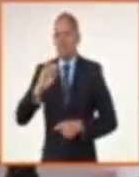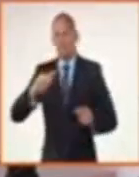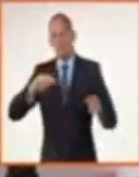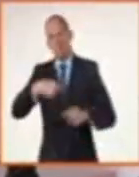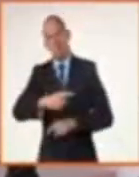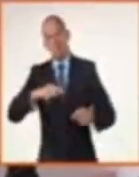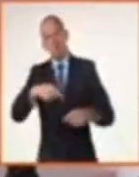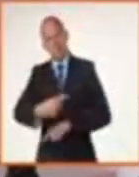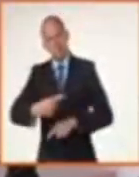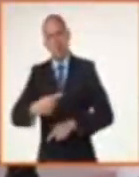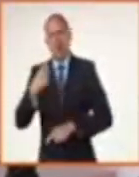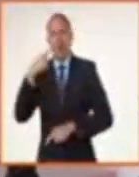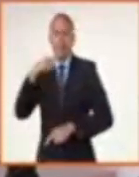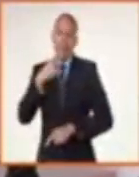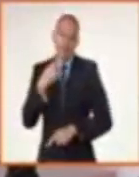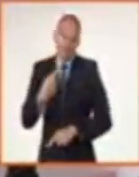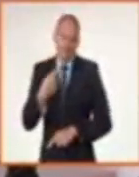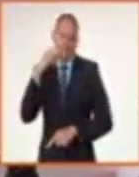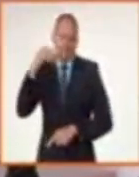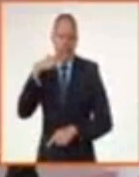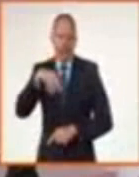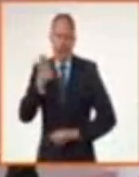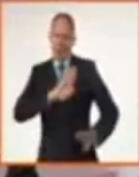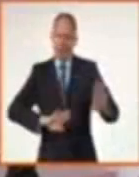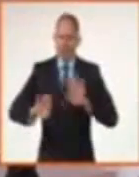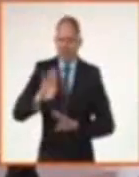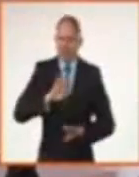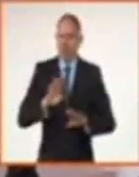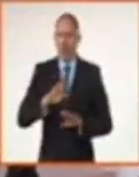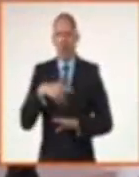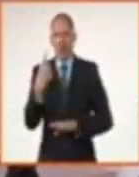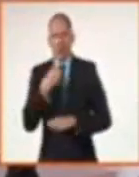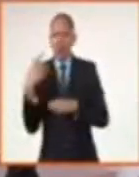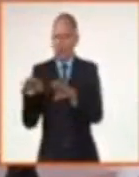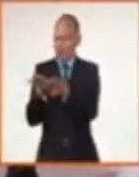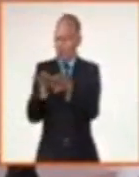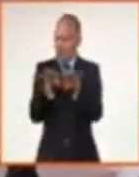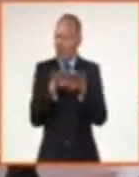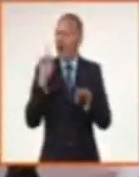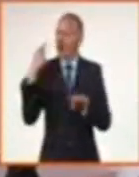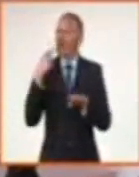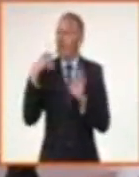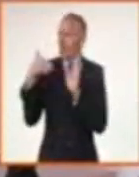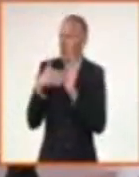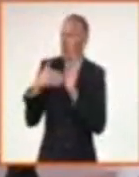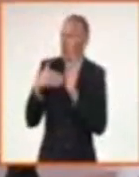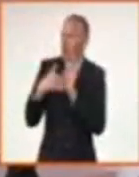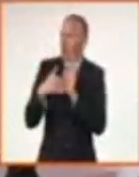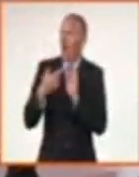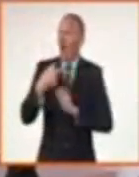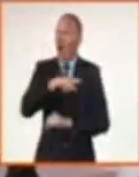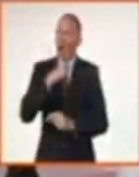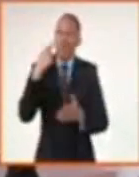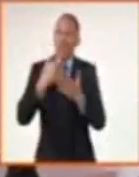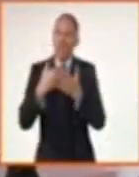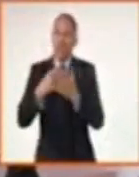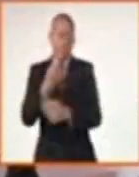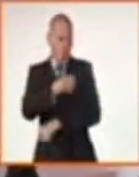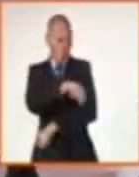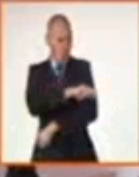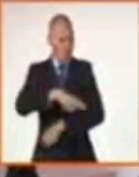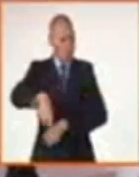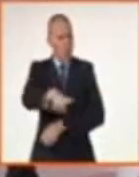democrático en nuestro país, y ayer nuestro pueblo dio una contundente respuesta. De lo que ocurrió en estas elecciones nacionales, de lo